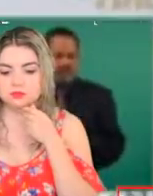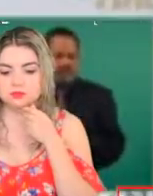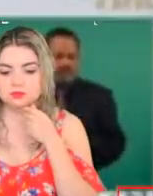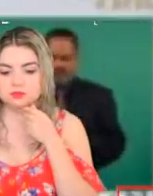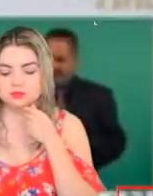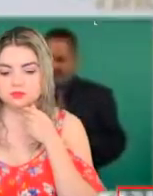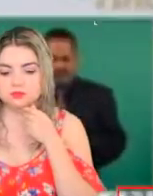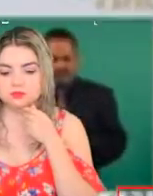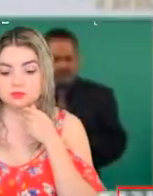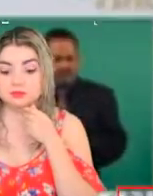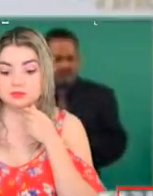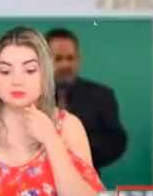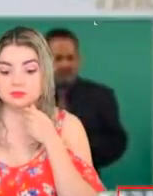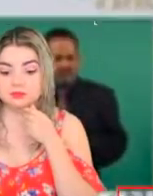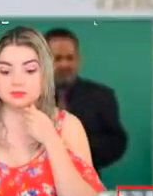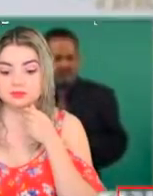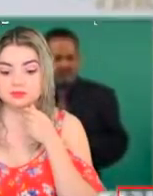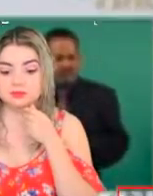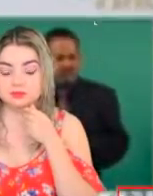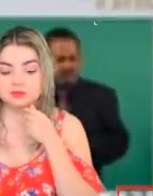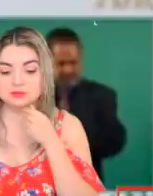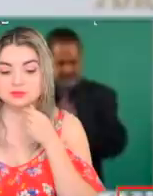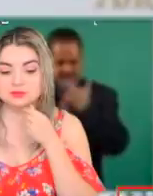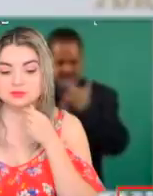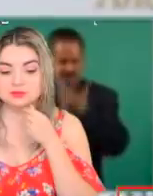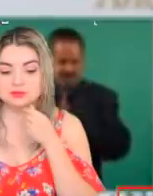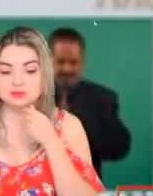la credencial de elector.